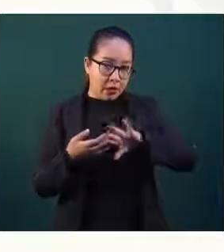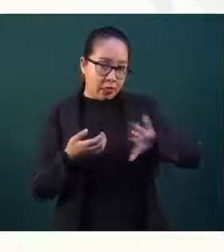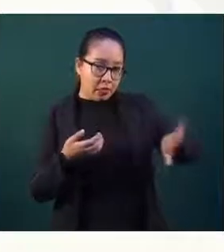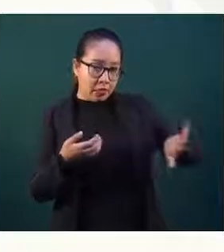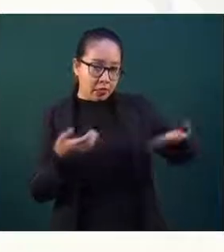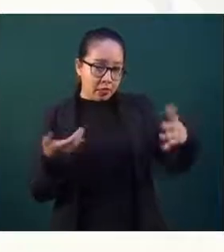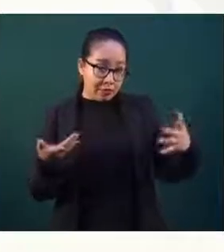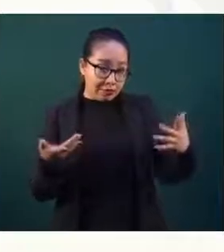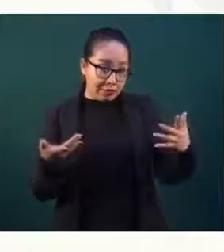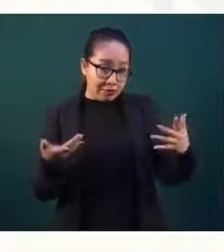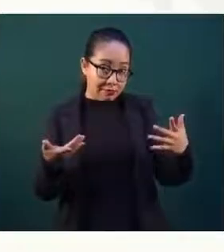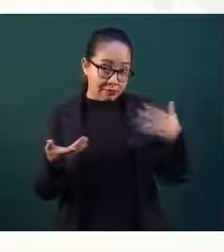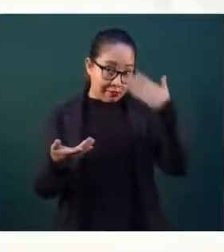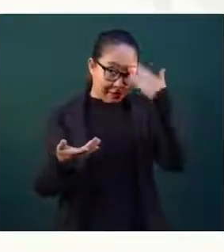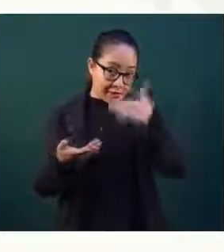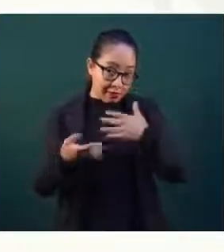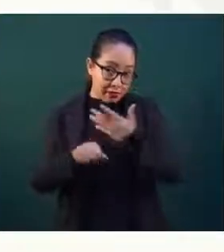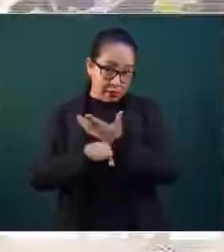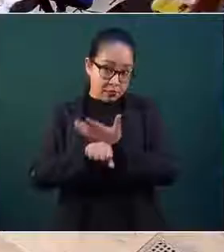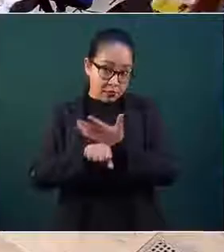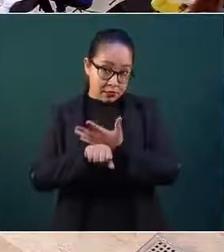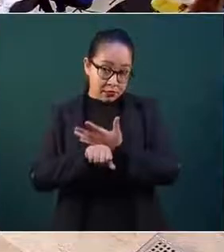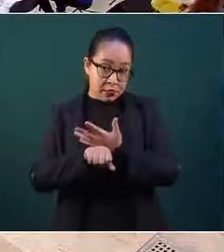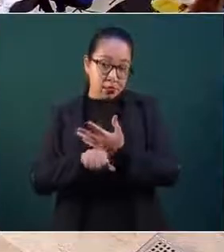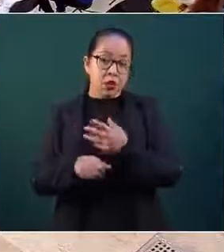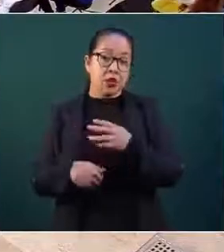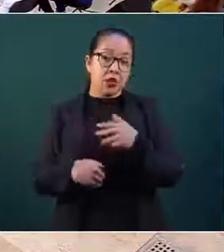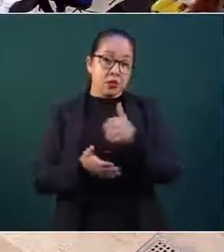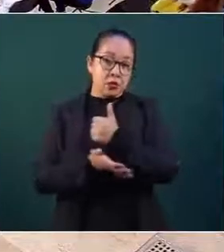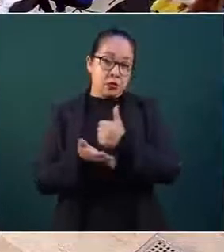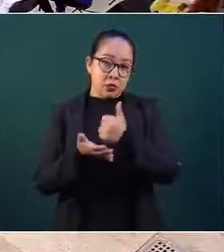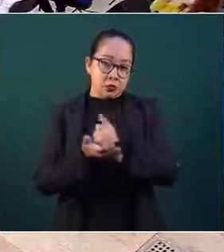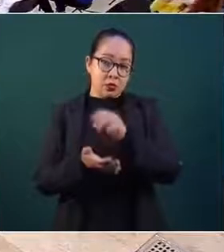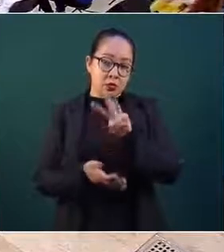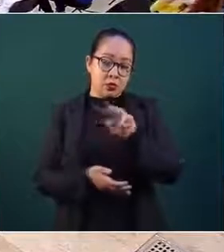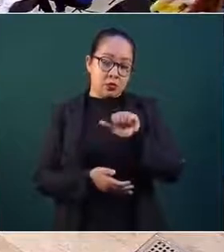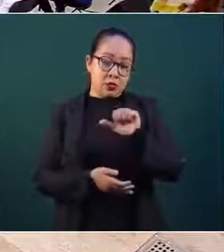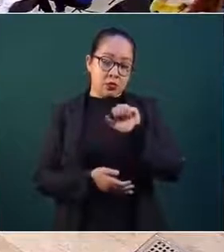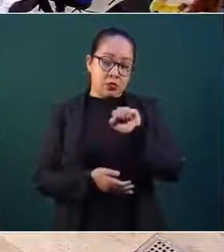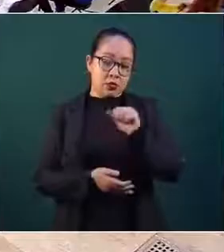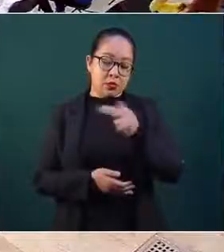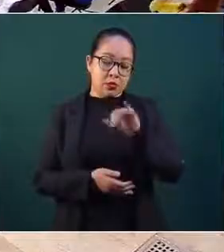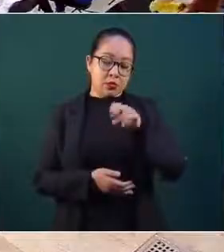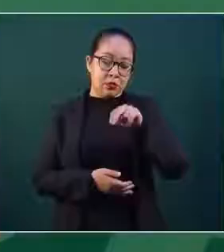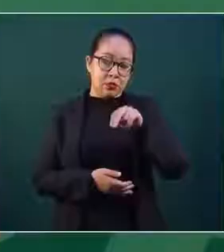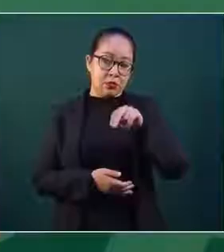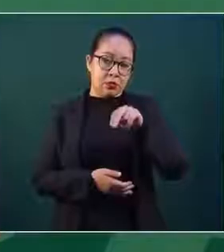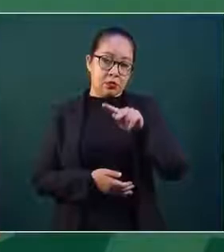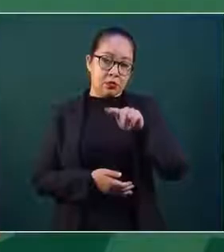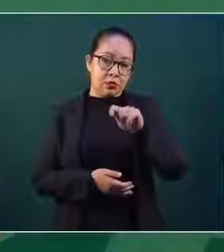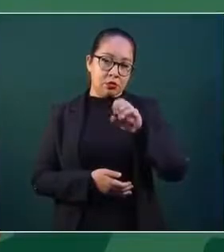representa sobre todo de Washington, por favor. Bueno,